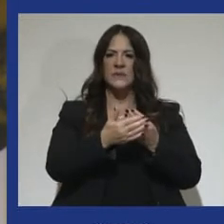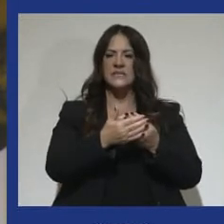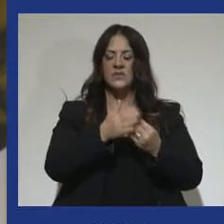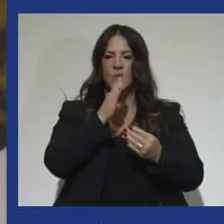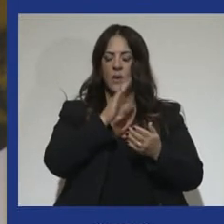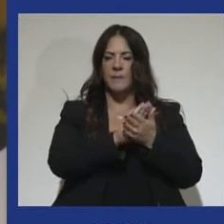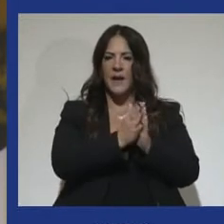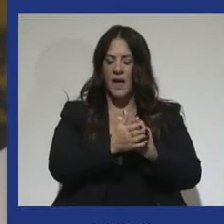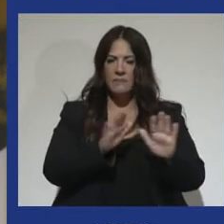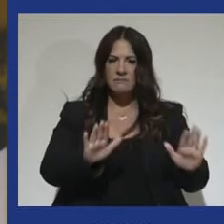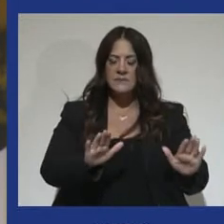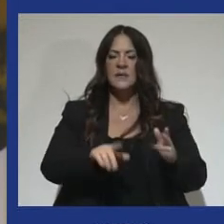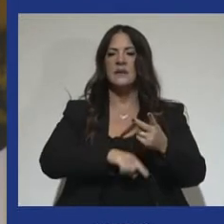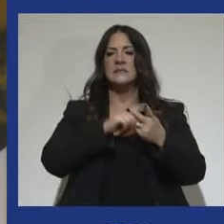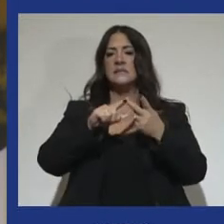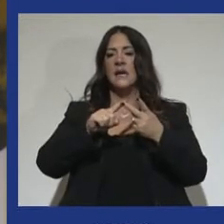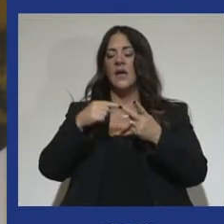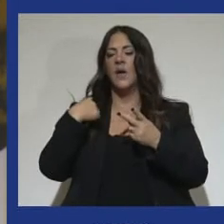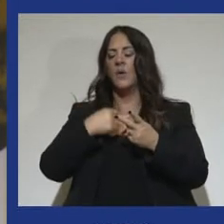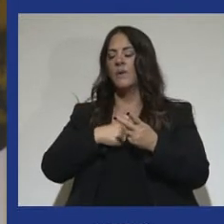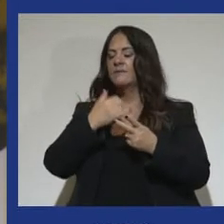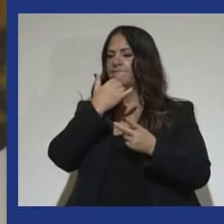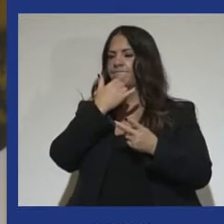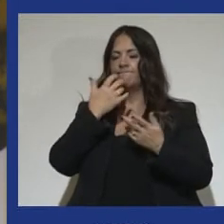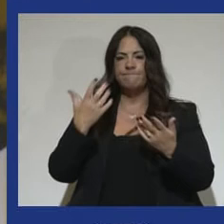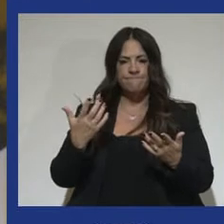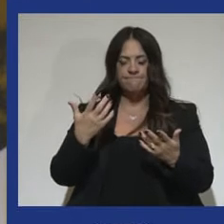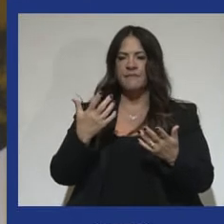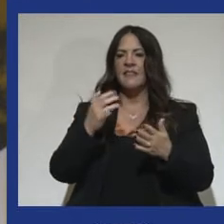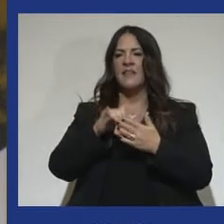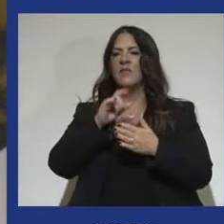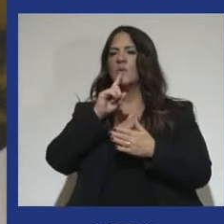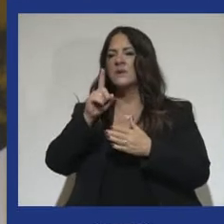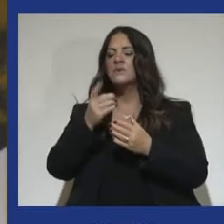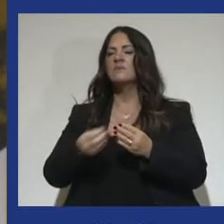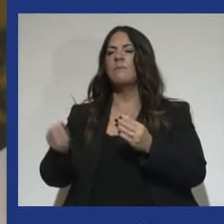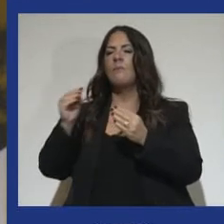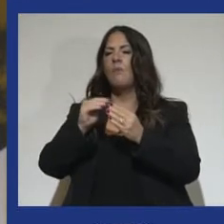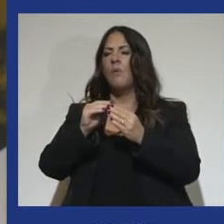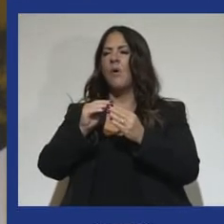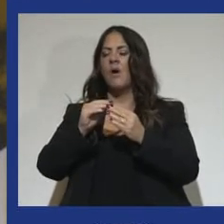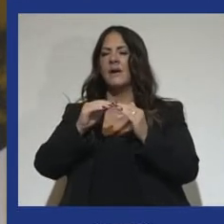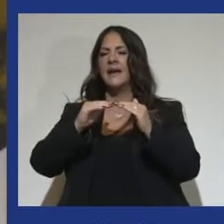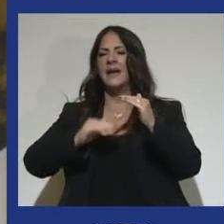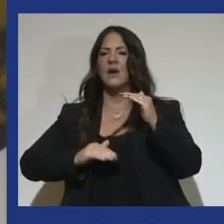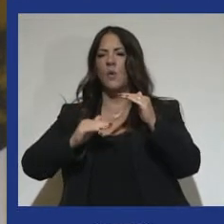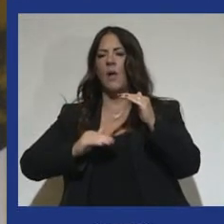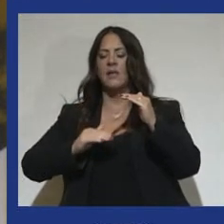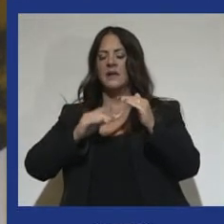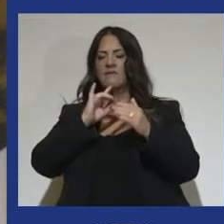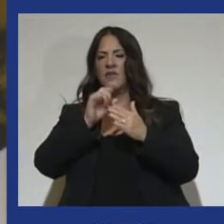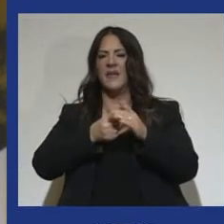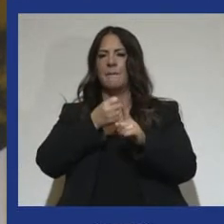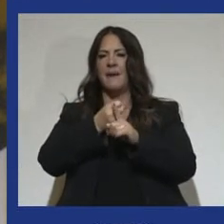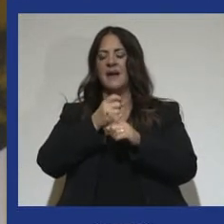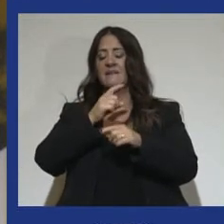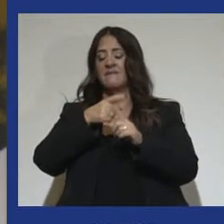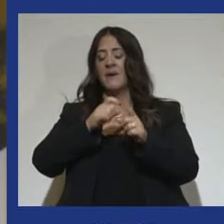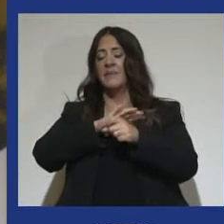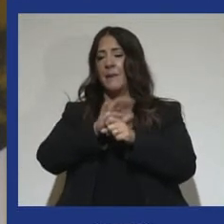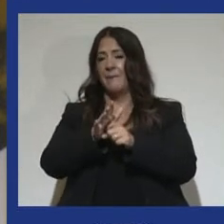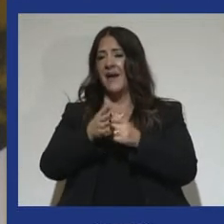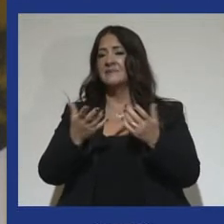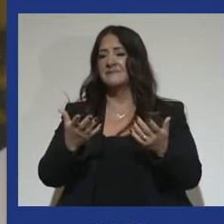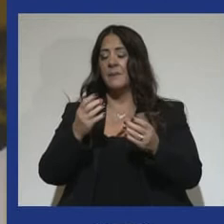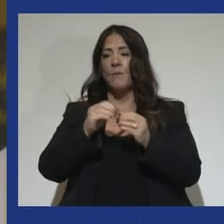iba a hacer esa y también nos equivocamos de que había más inequidad en los impactos